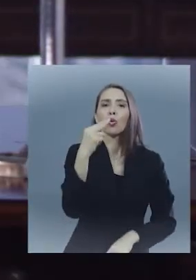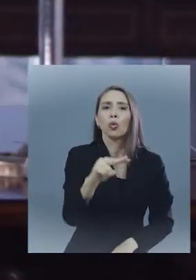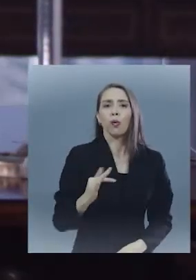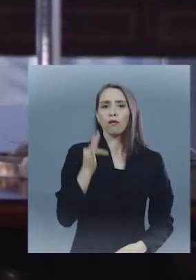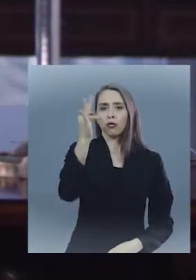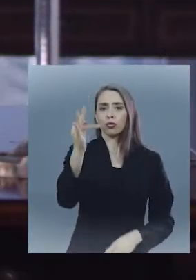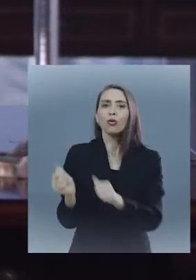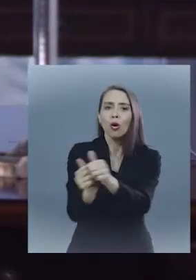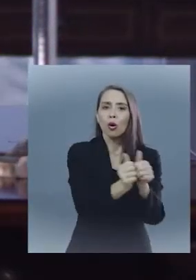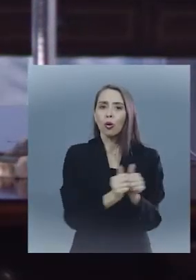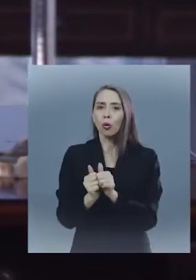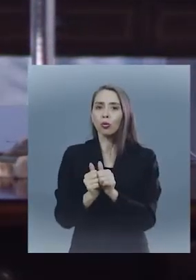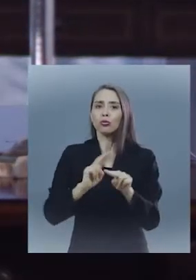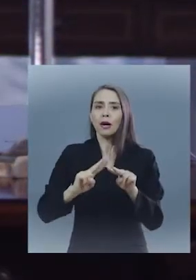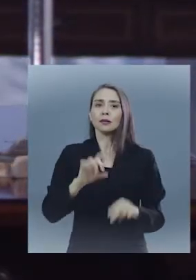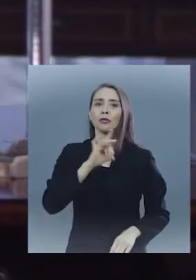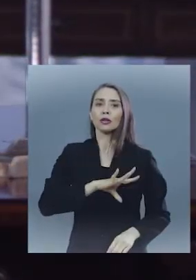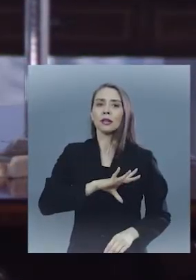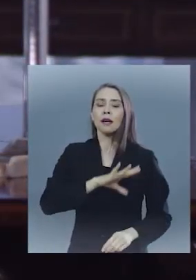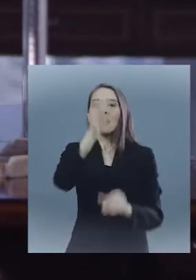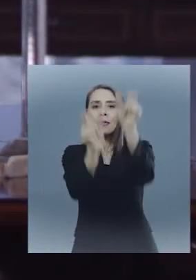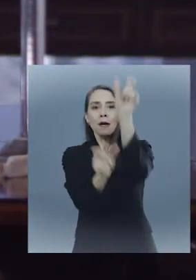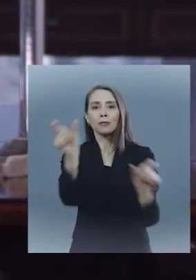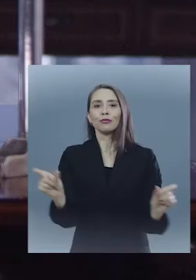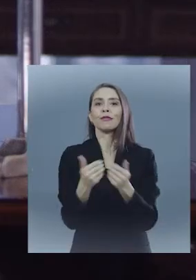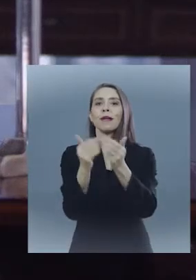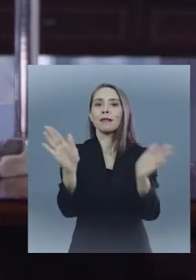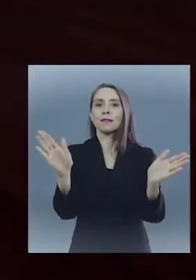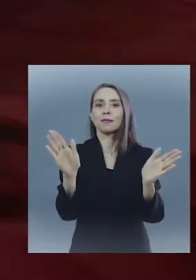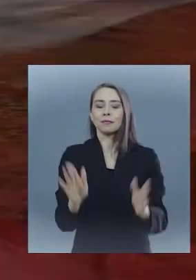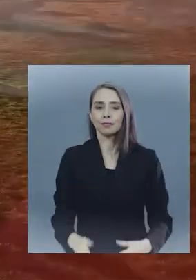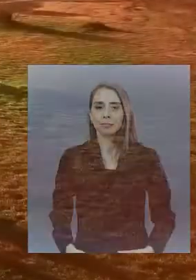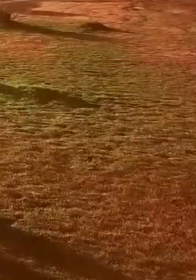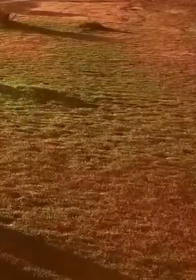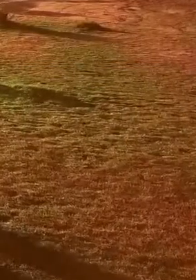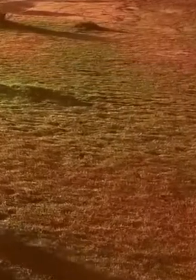tu futuro, para que juntos construyamos el Chile de los libres.